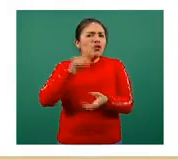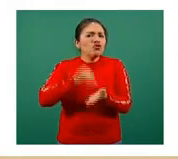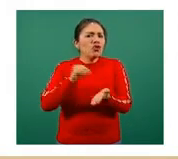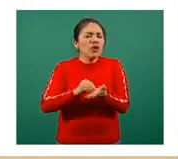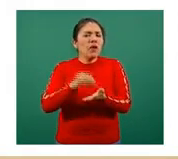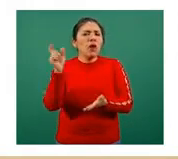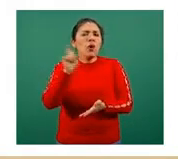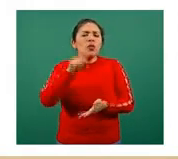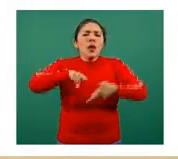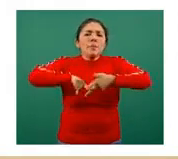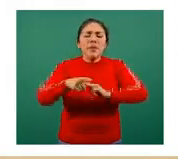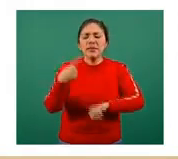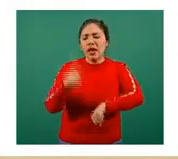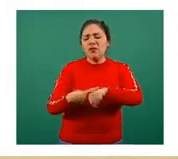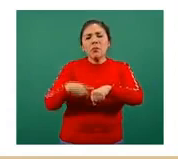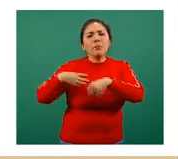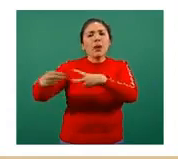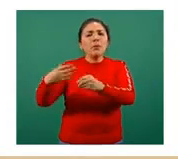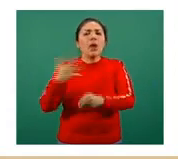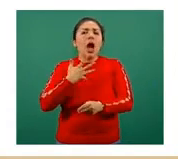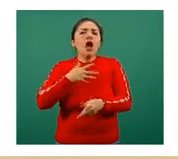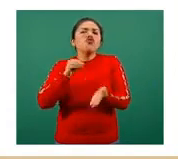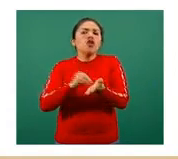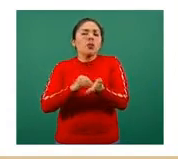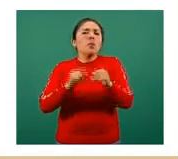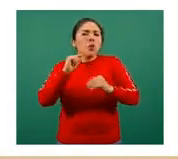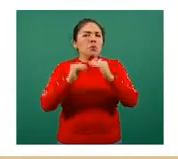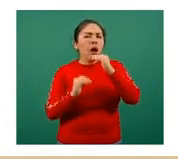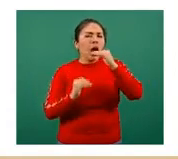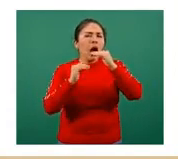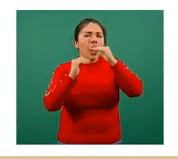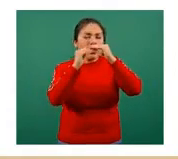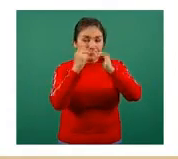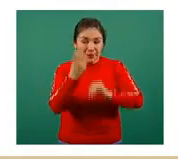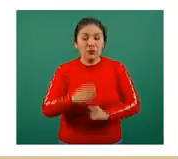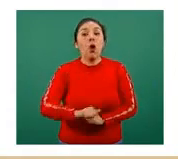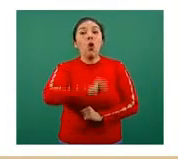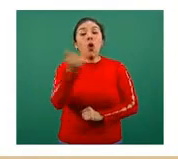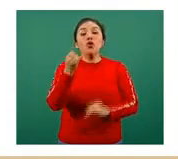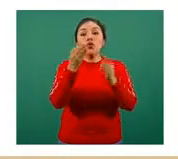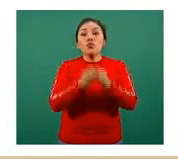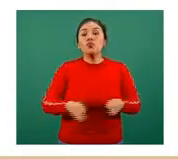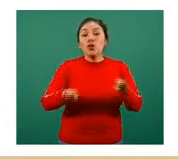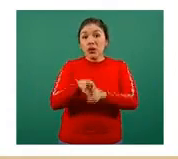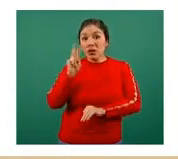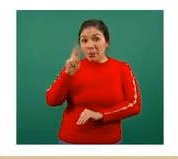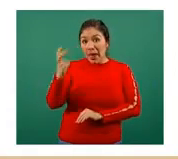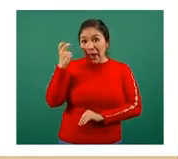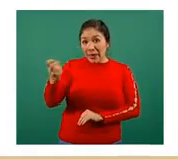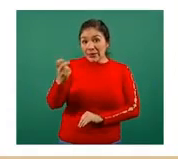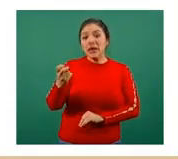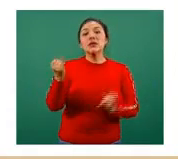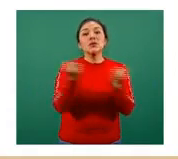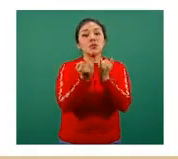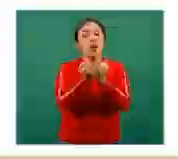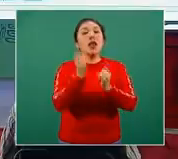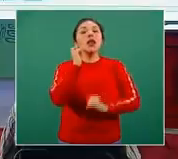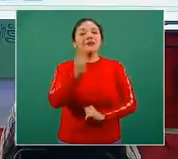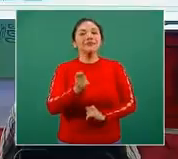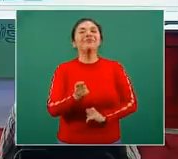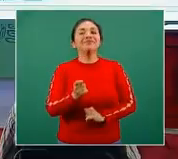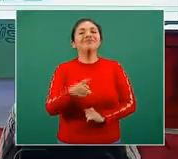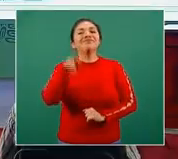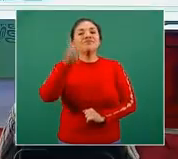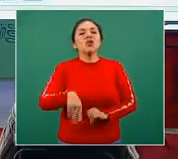desde que inició la epidemia en México. Otro indicador importante también que estamos resaltando es que